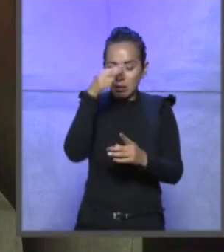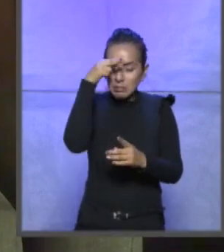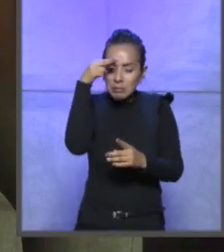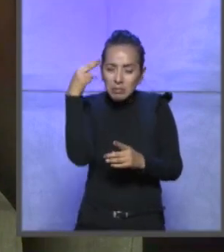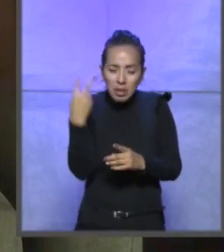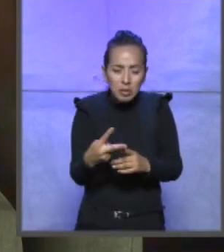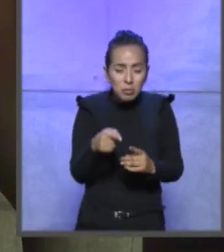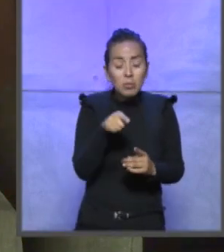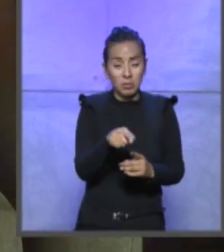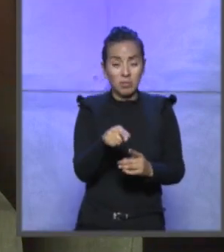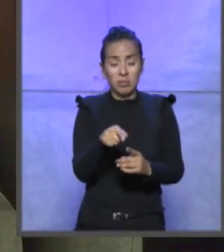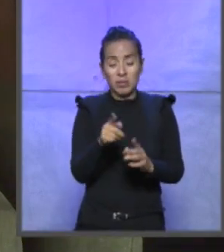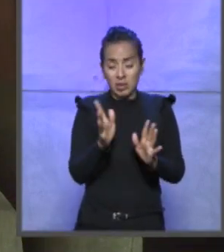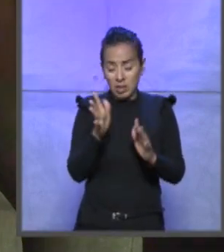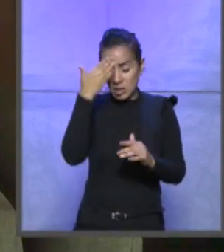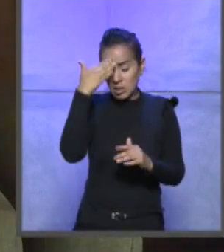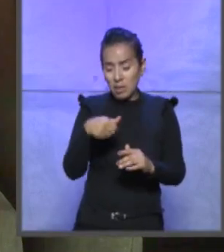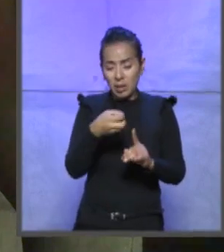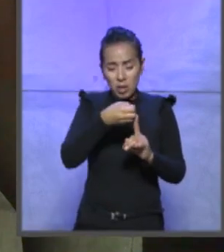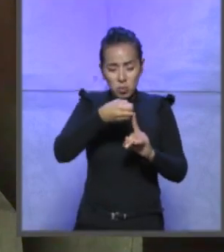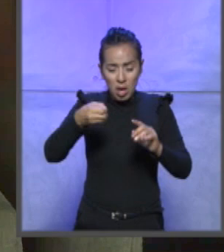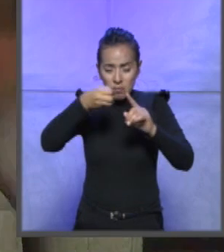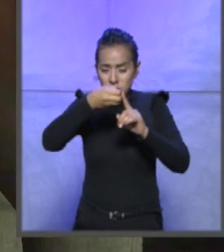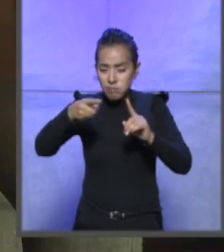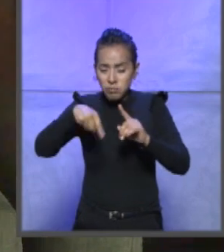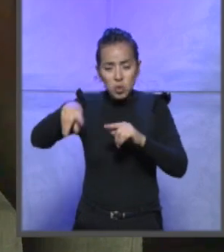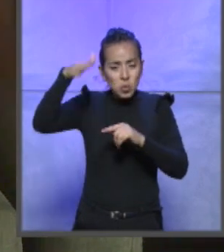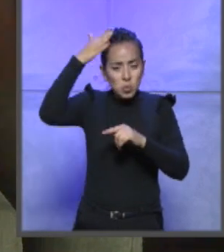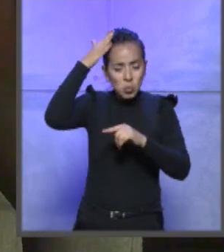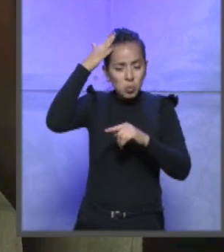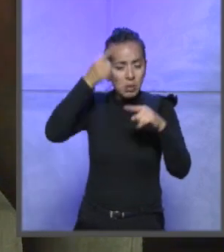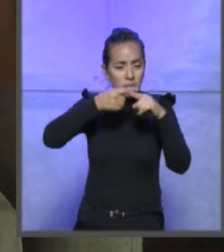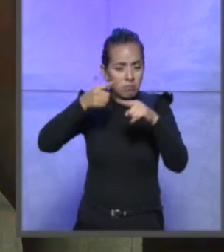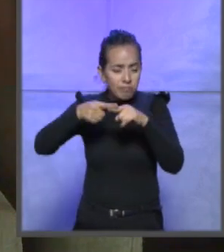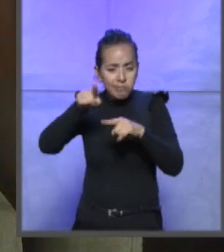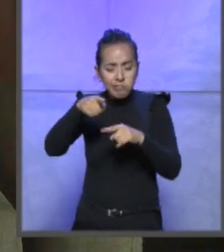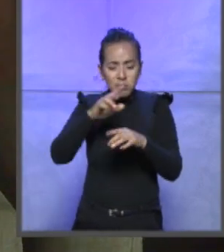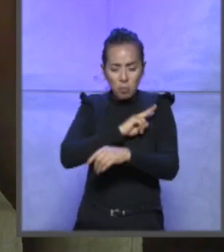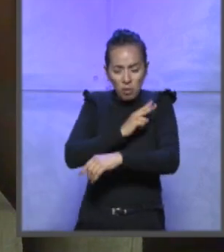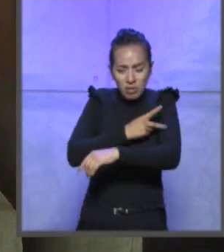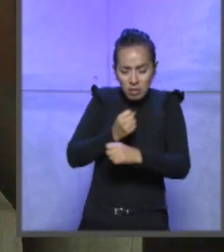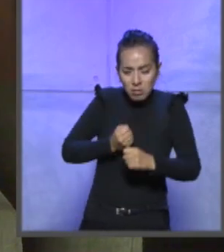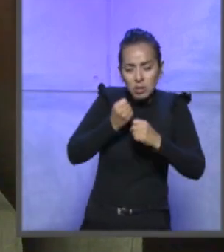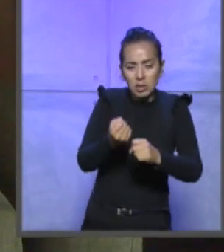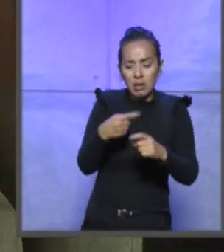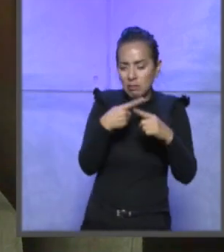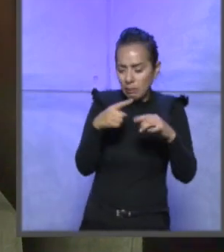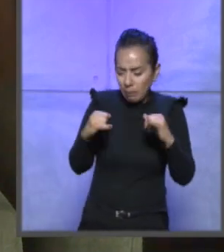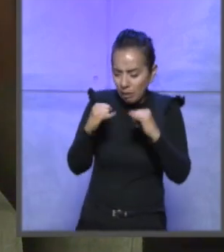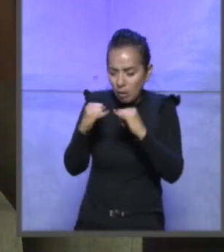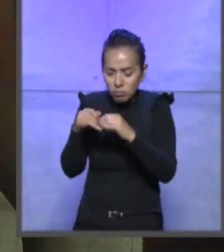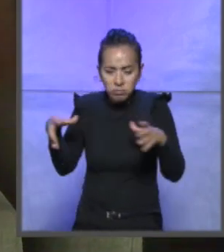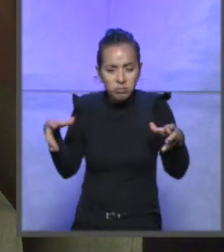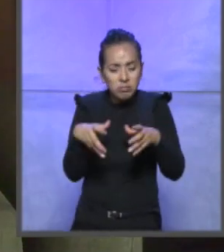estructural. México cuenta, como bien sabemos, con una estructura de autoridades que se compone de poderes, se componen de